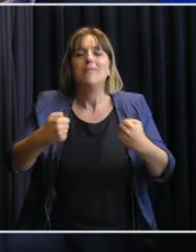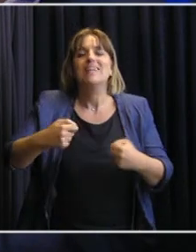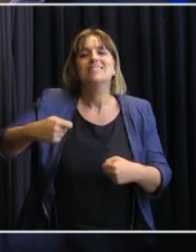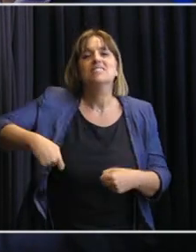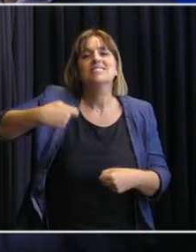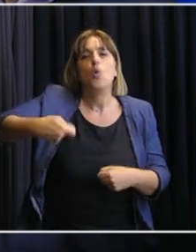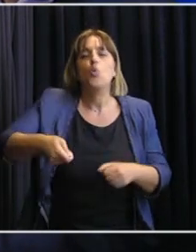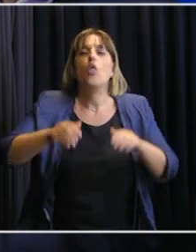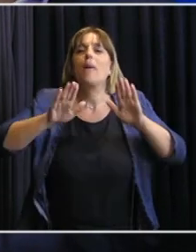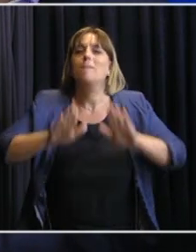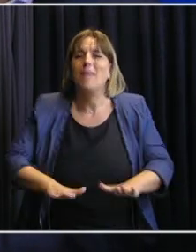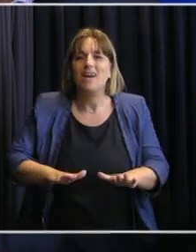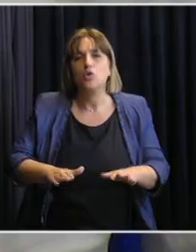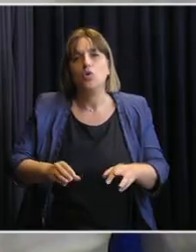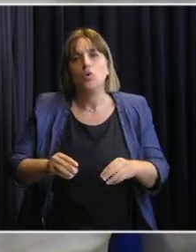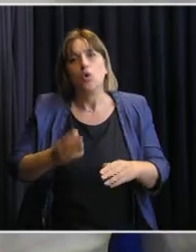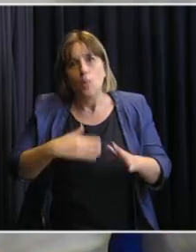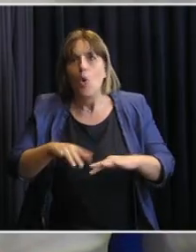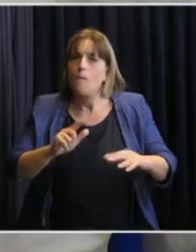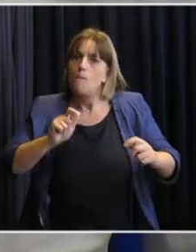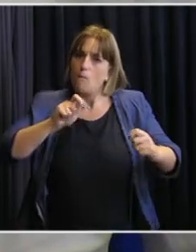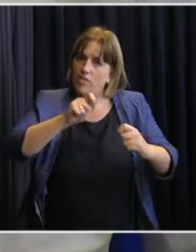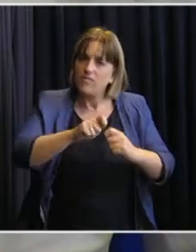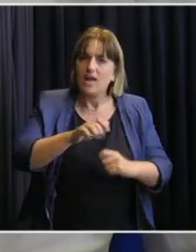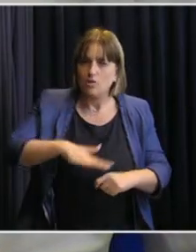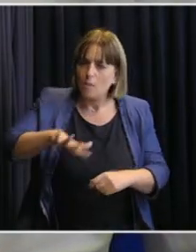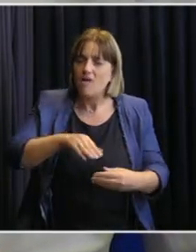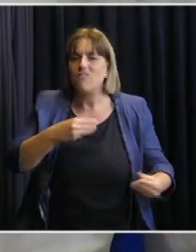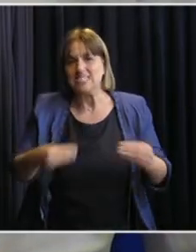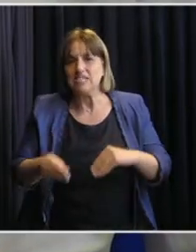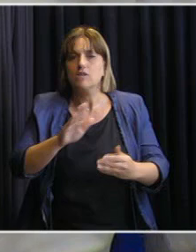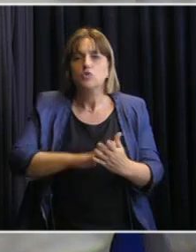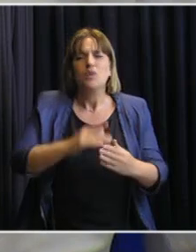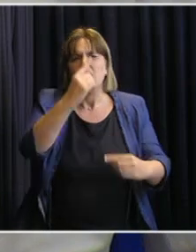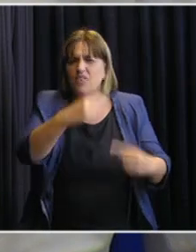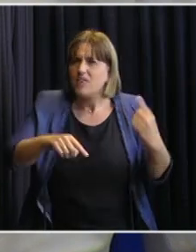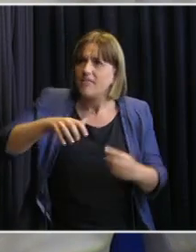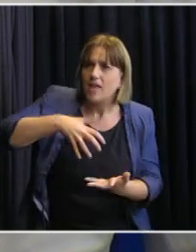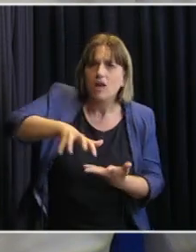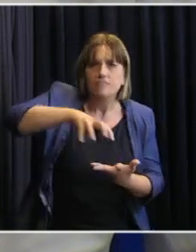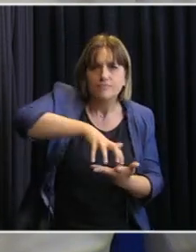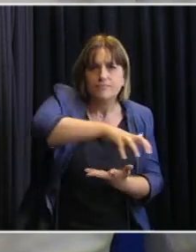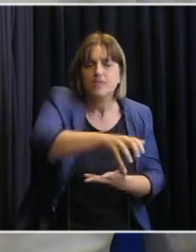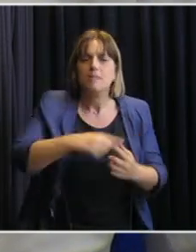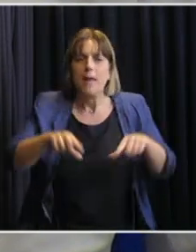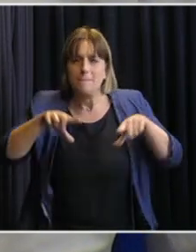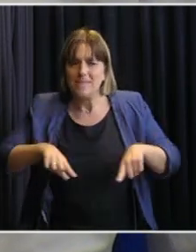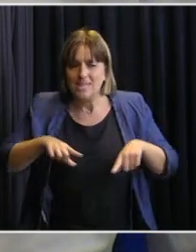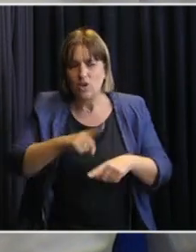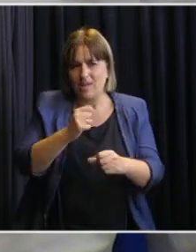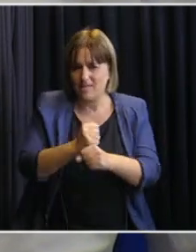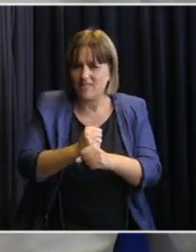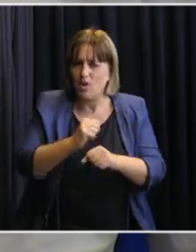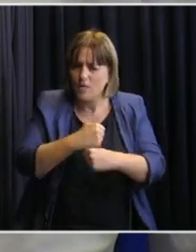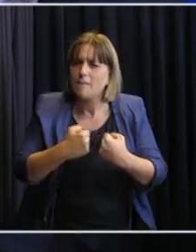de paro flexible a todos los sectores de actividad que ya inician líneas para profundizar un